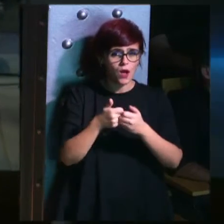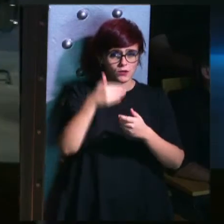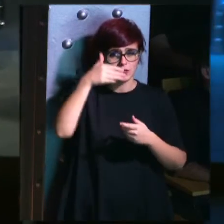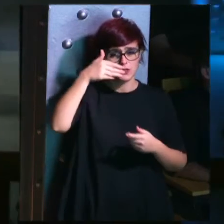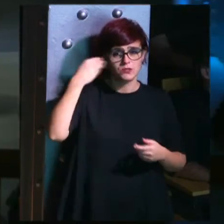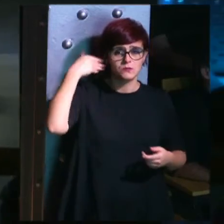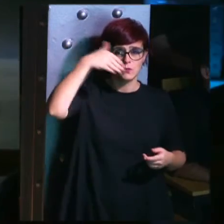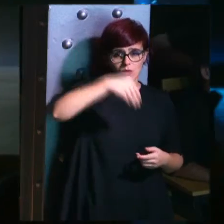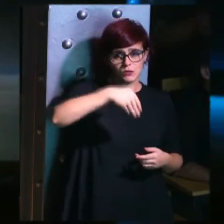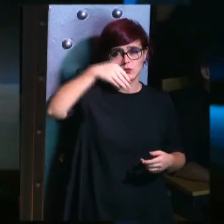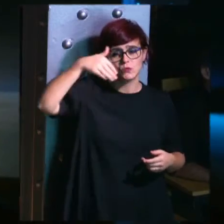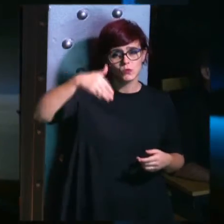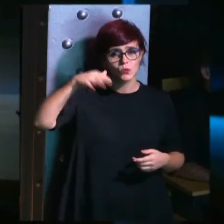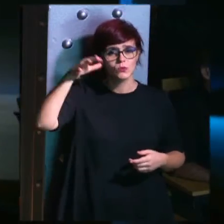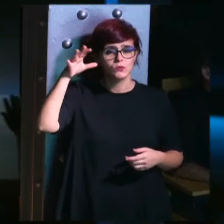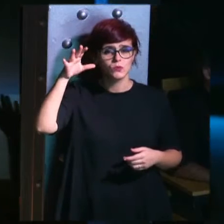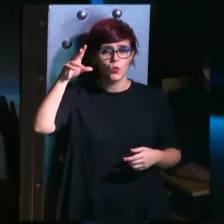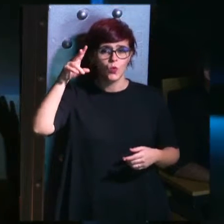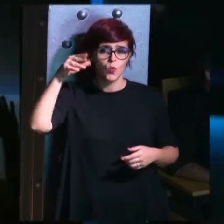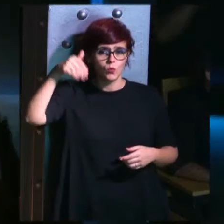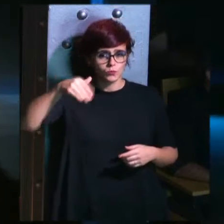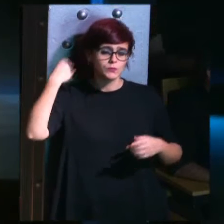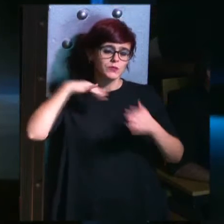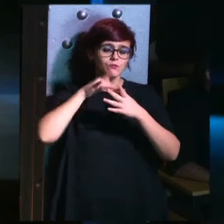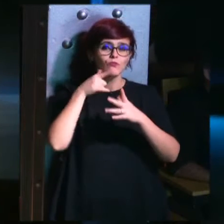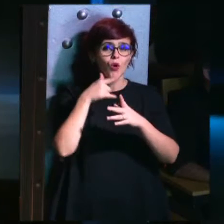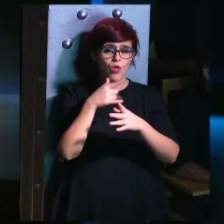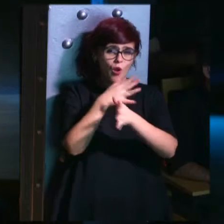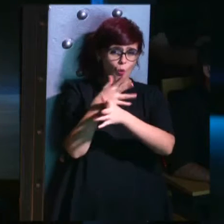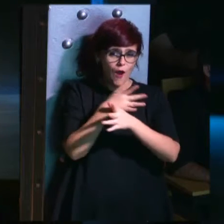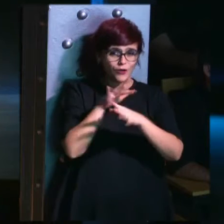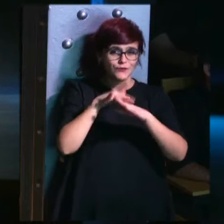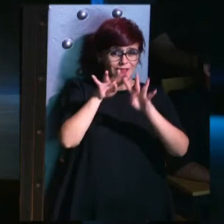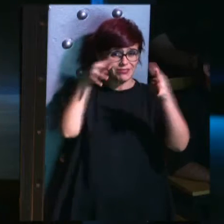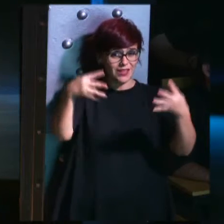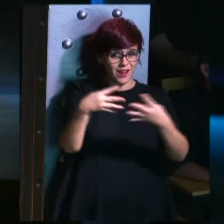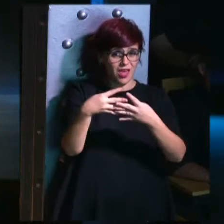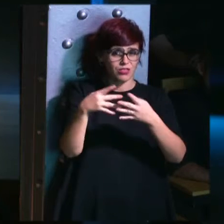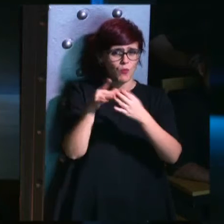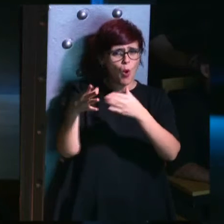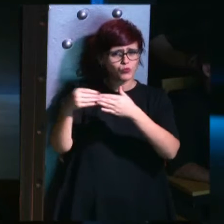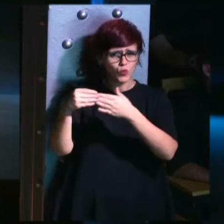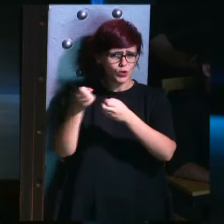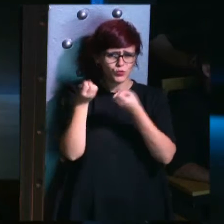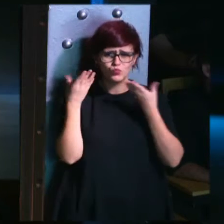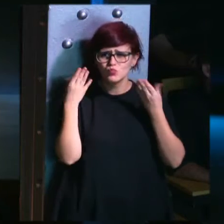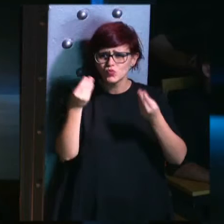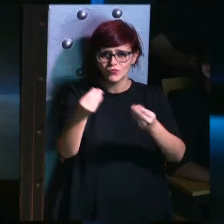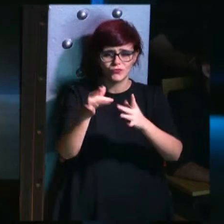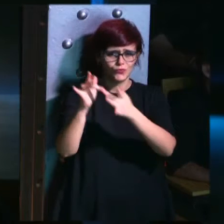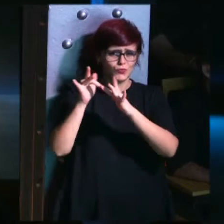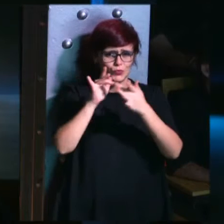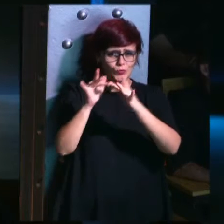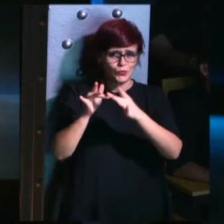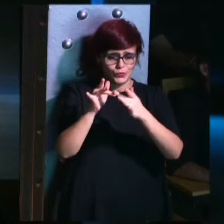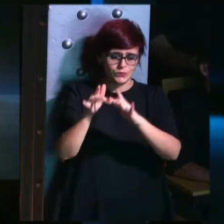multiusuario? ¿Aquí hay más? Bueno, ok. Bueno, al final tenemos una realidad virtual compartida